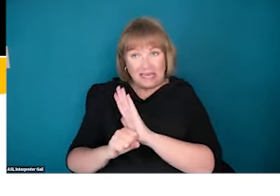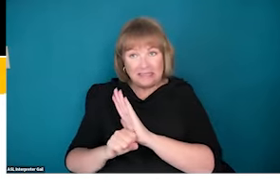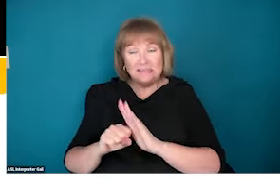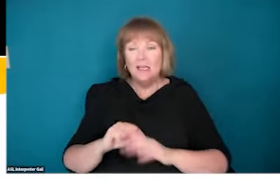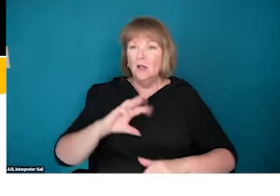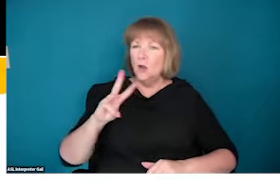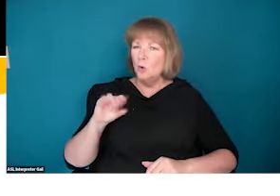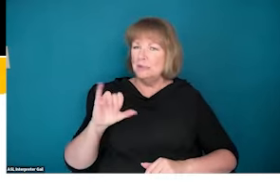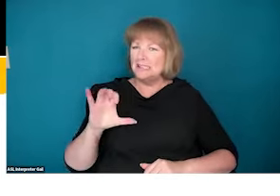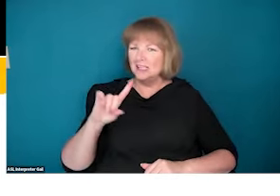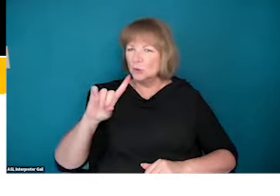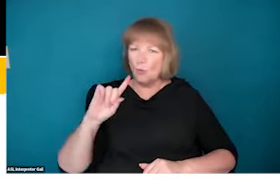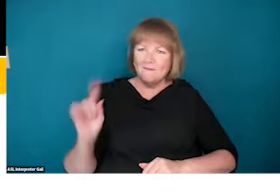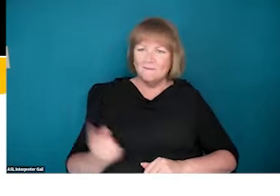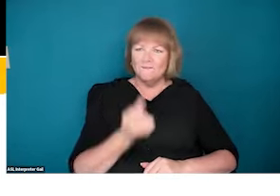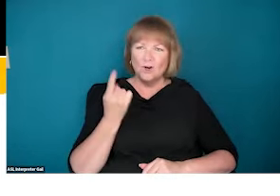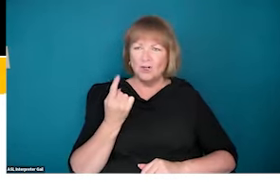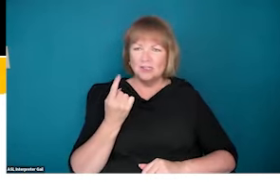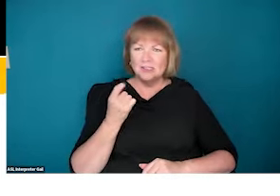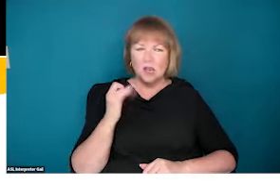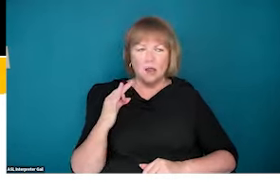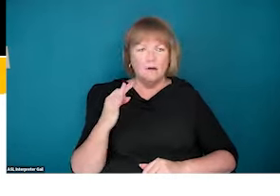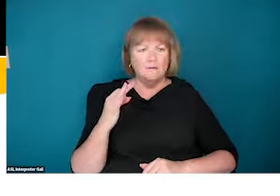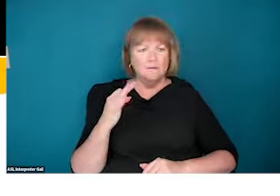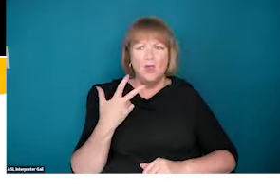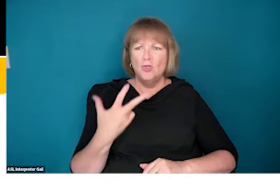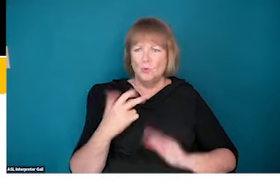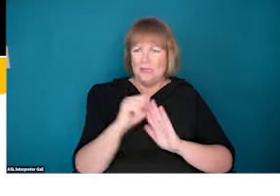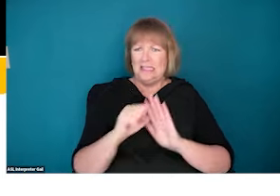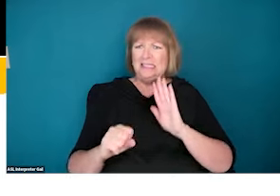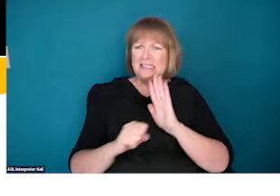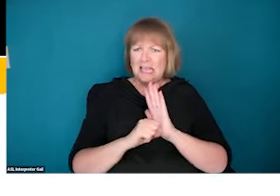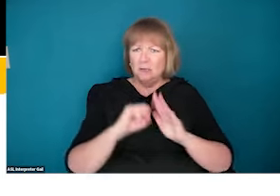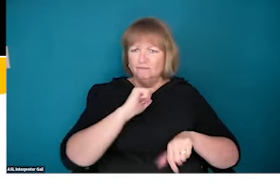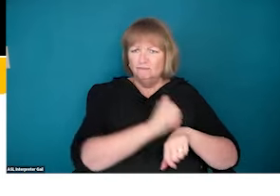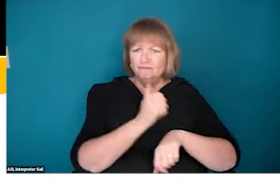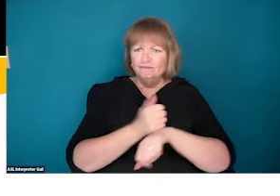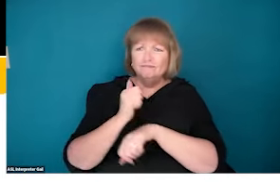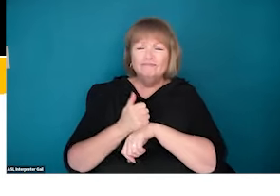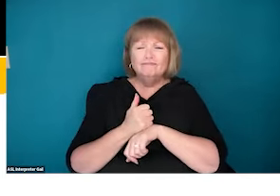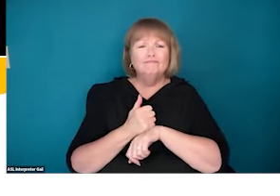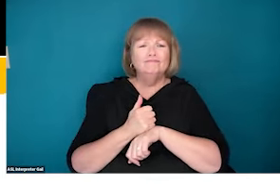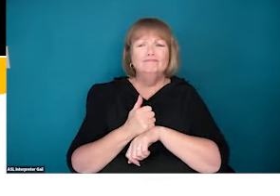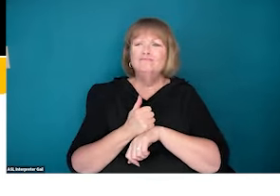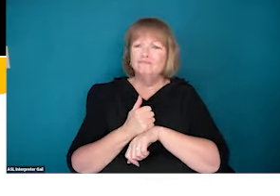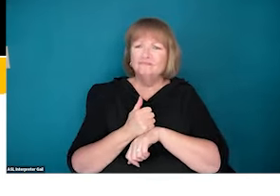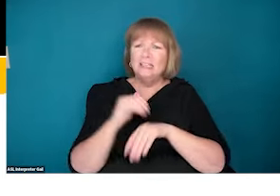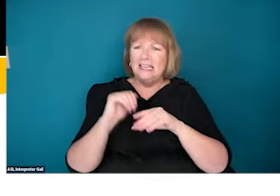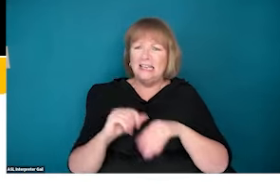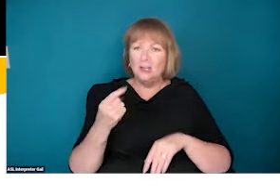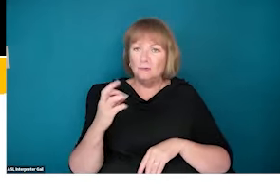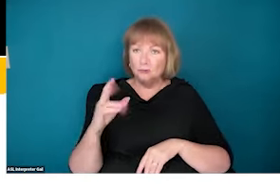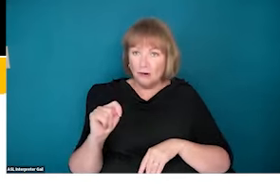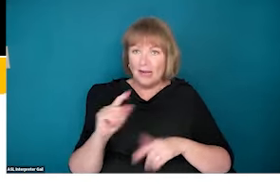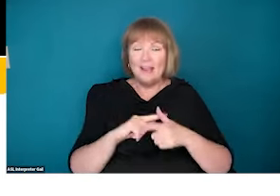haciendo participando en un proyecto de investigación que está subvencionado por una subvención por 5 años por estos